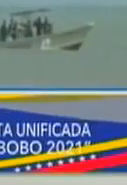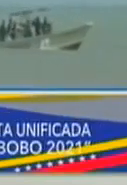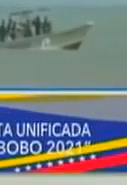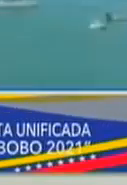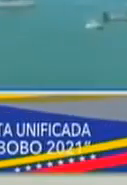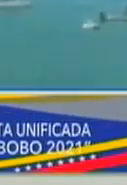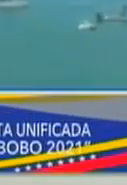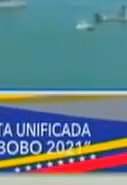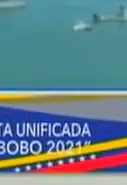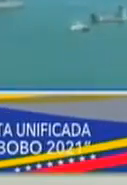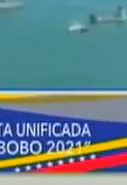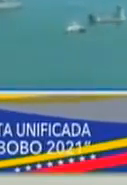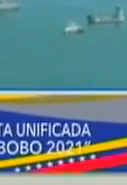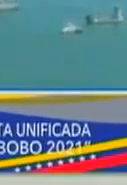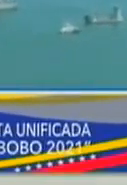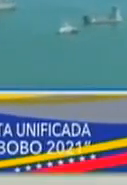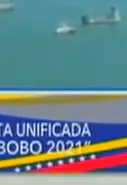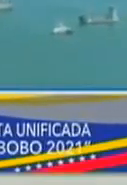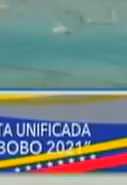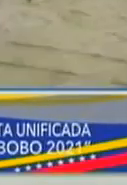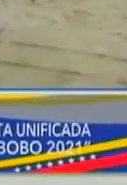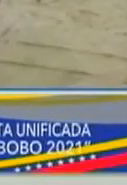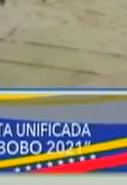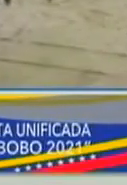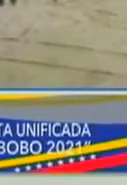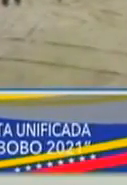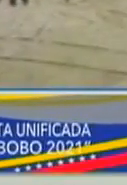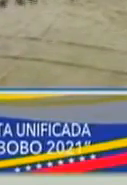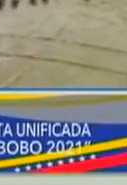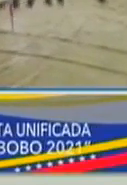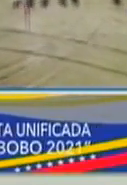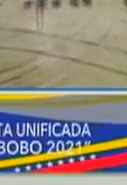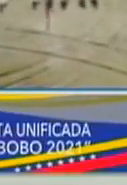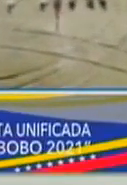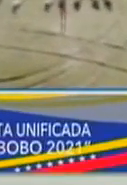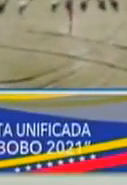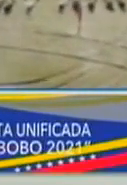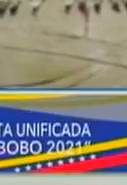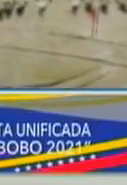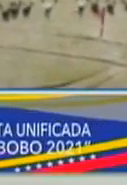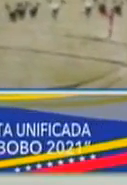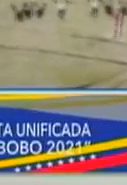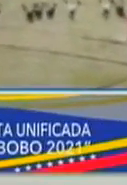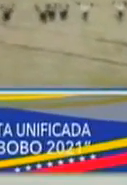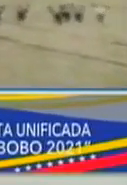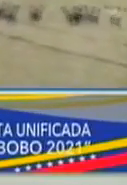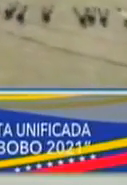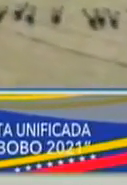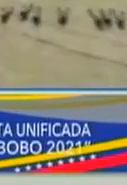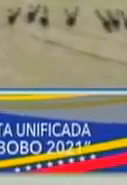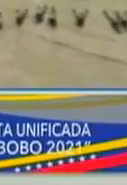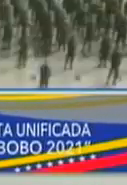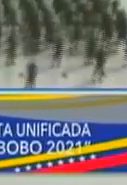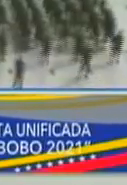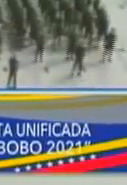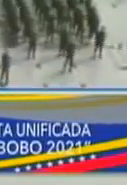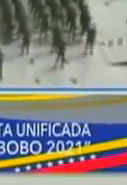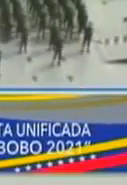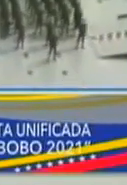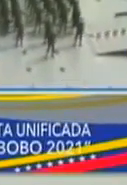en todas las regiones del país, en todo el territorio nacional, en vigilia permanente por la